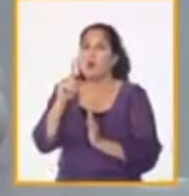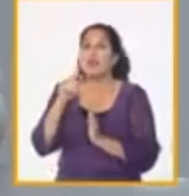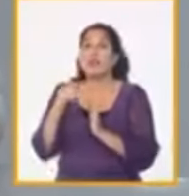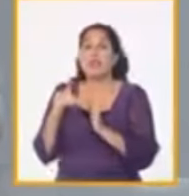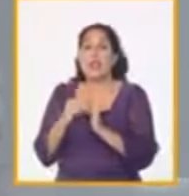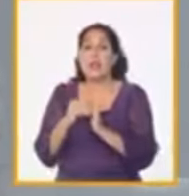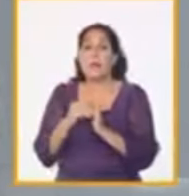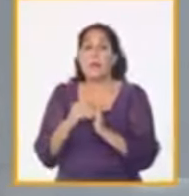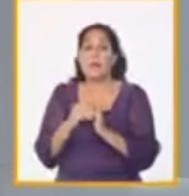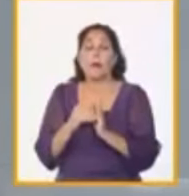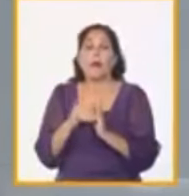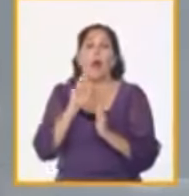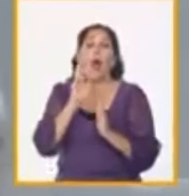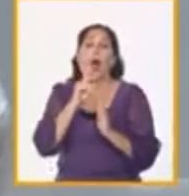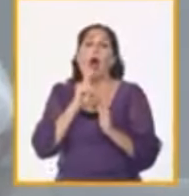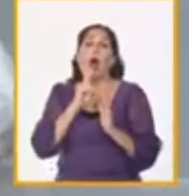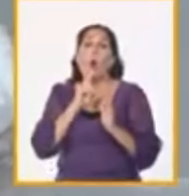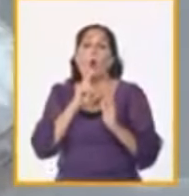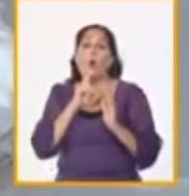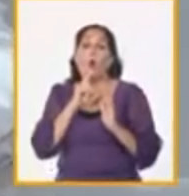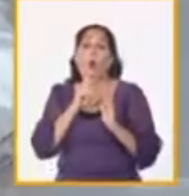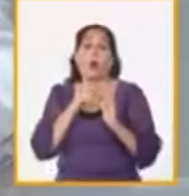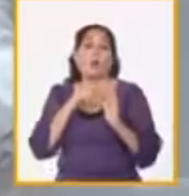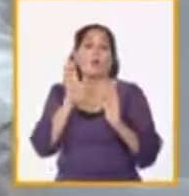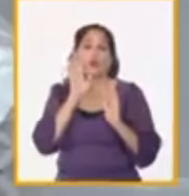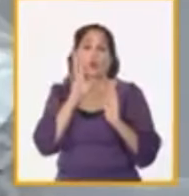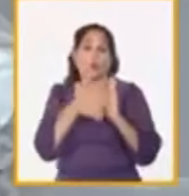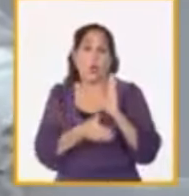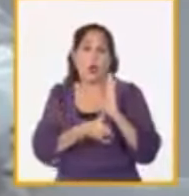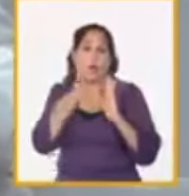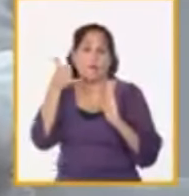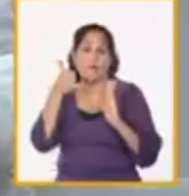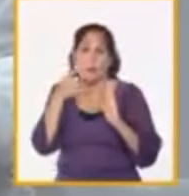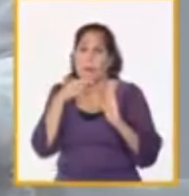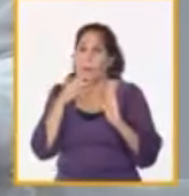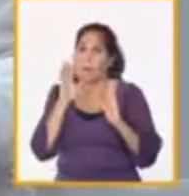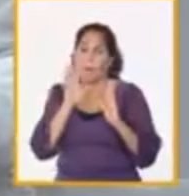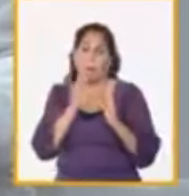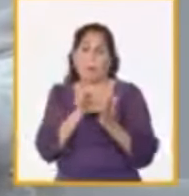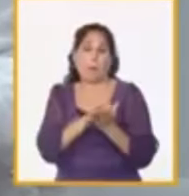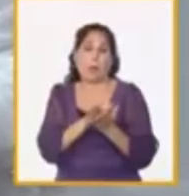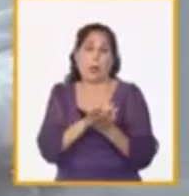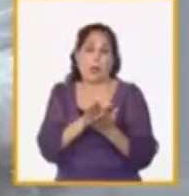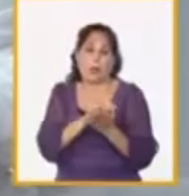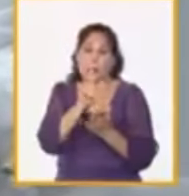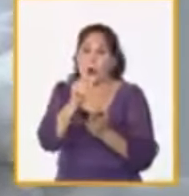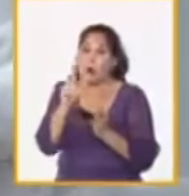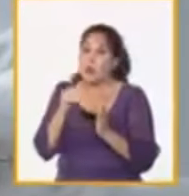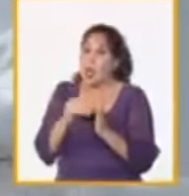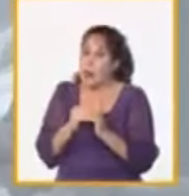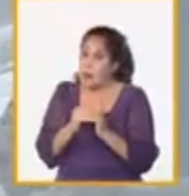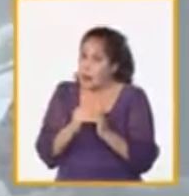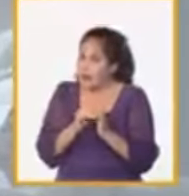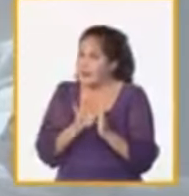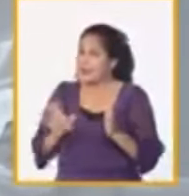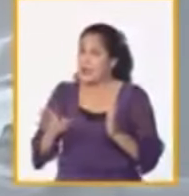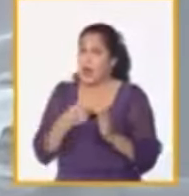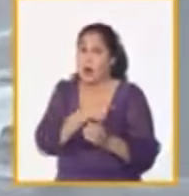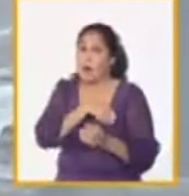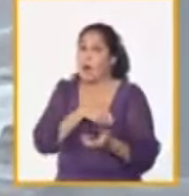pendientes. Pero esas 11.000 fosas ya la población pagó para que se les limpiara.